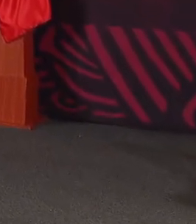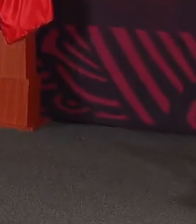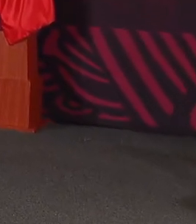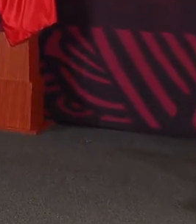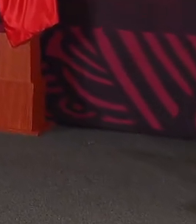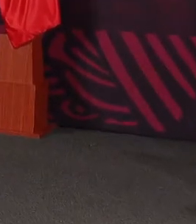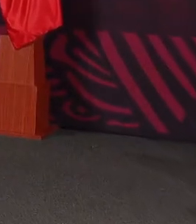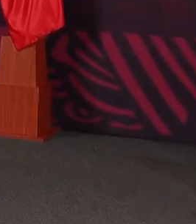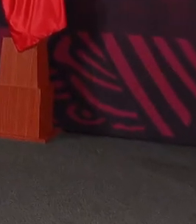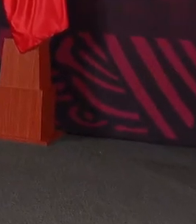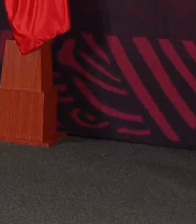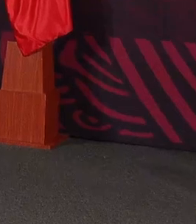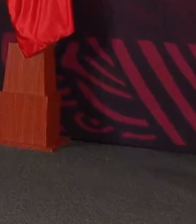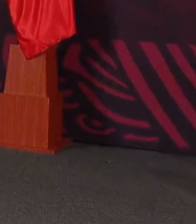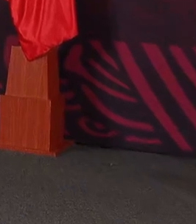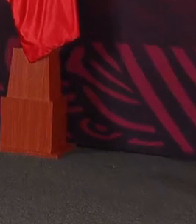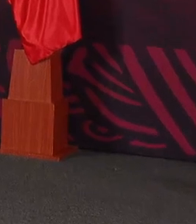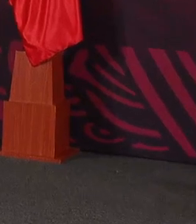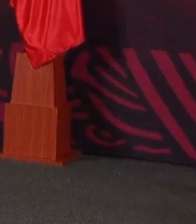Ánimo.